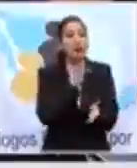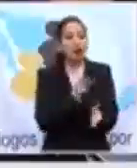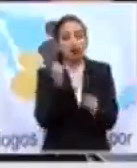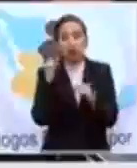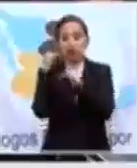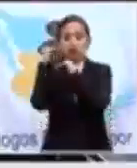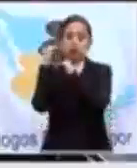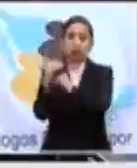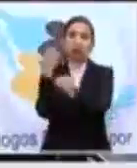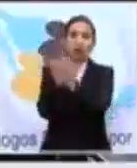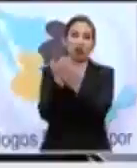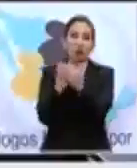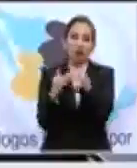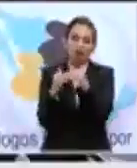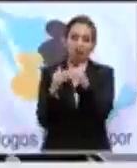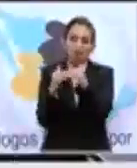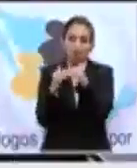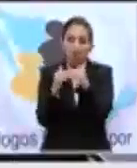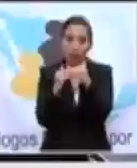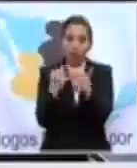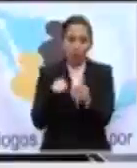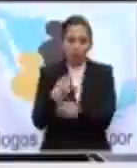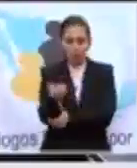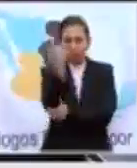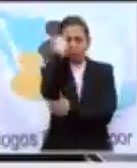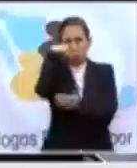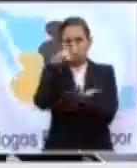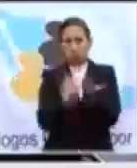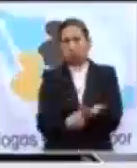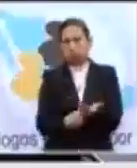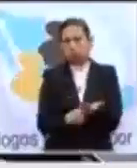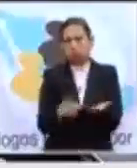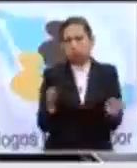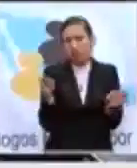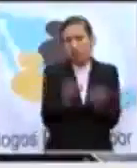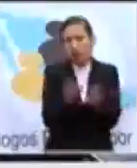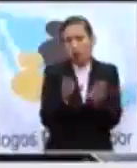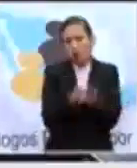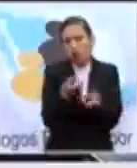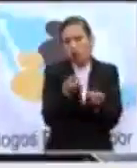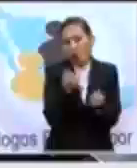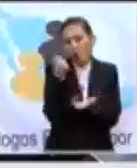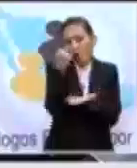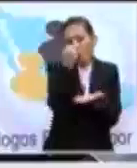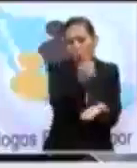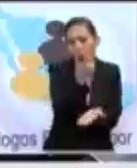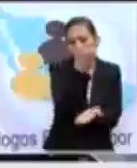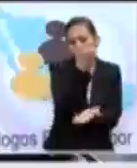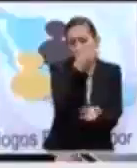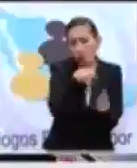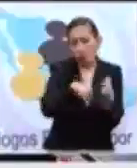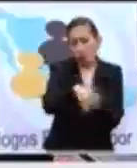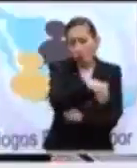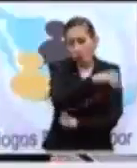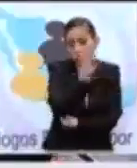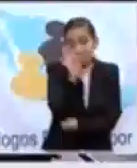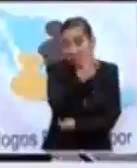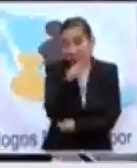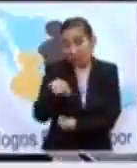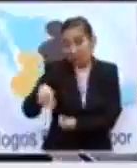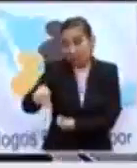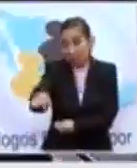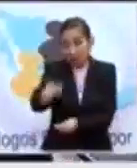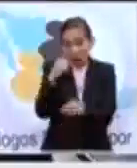al estancamiento en la economía, nos preguntamos cómo se va a financiar el presupuesto si lo que